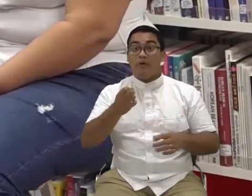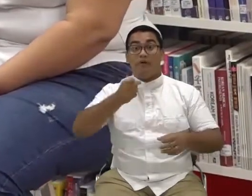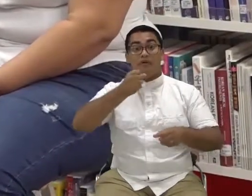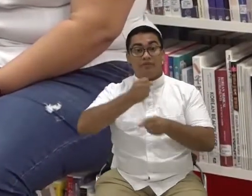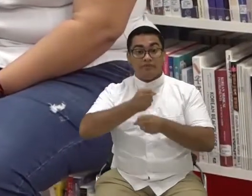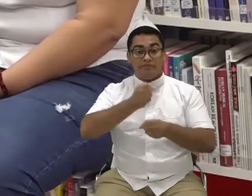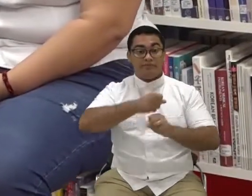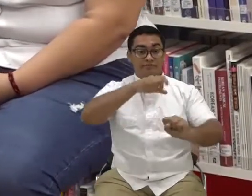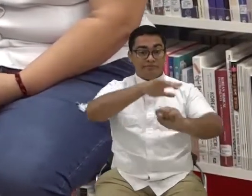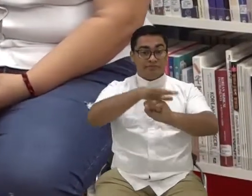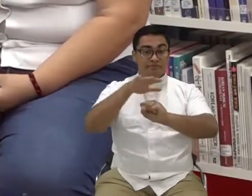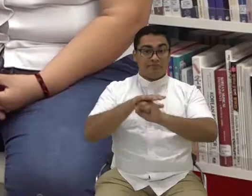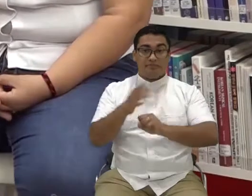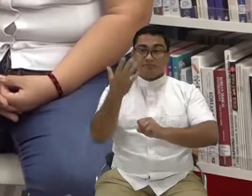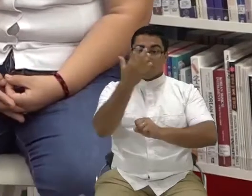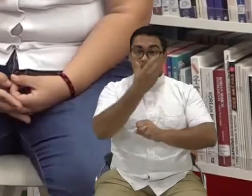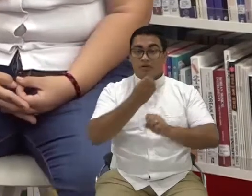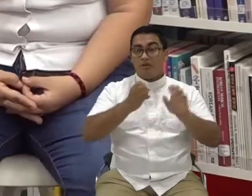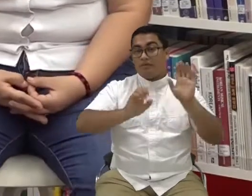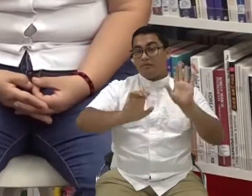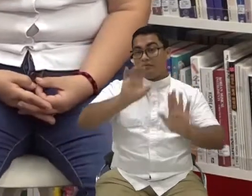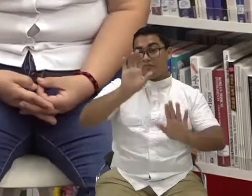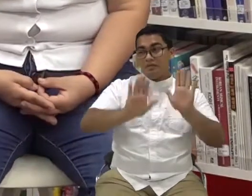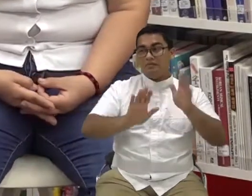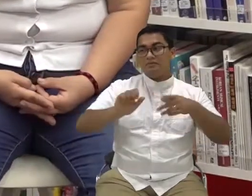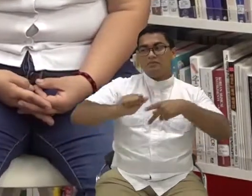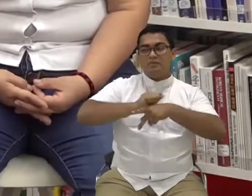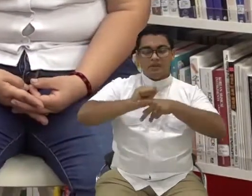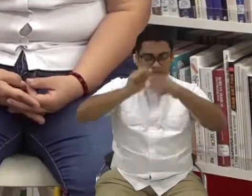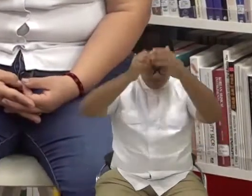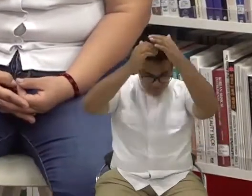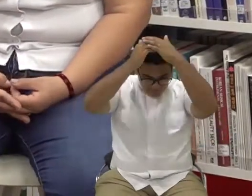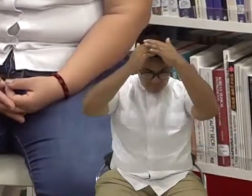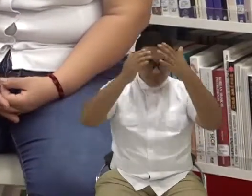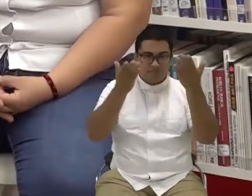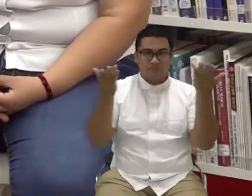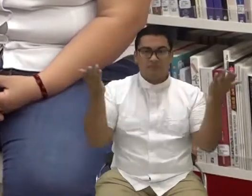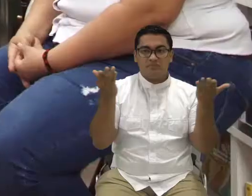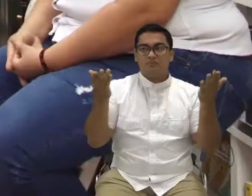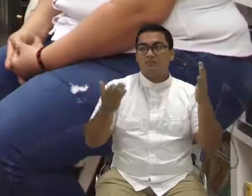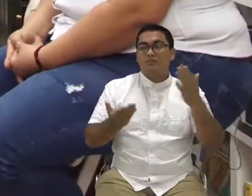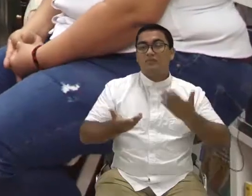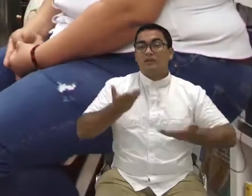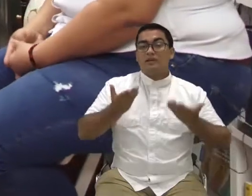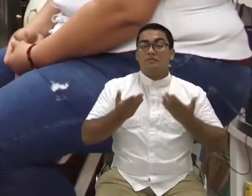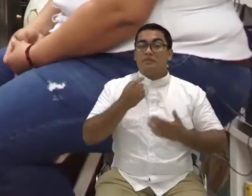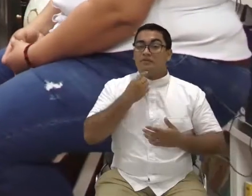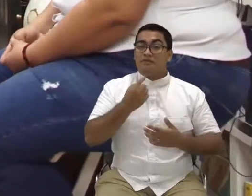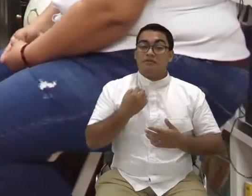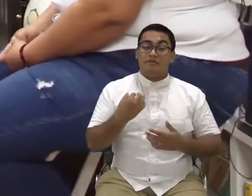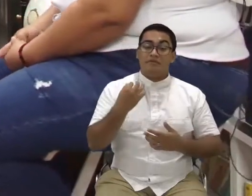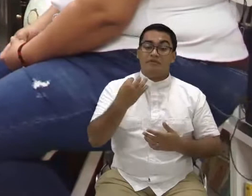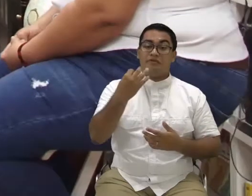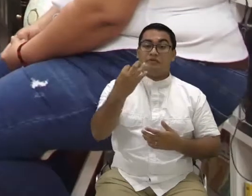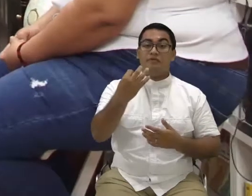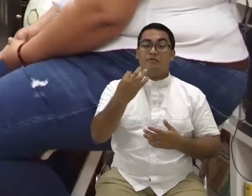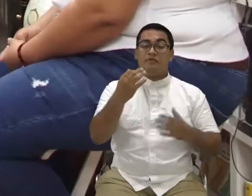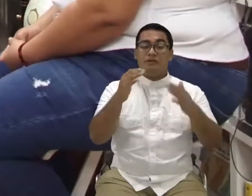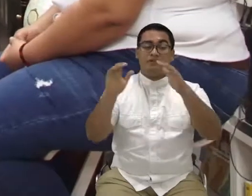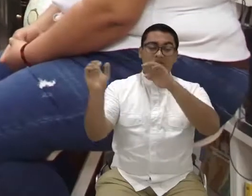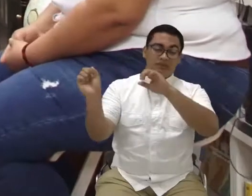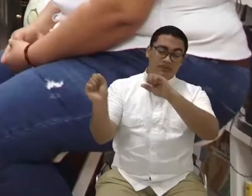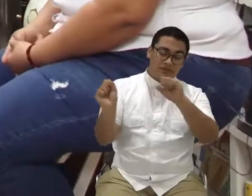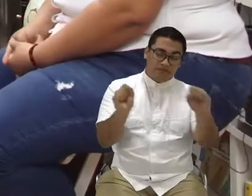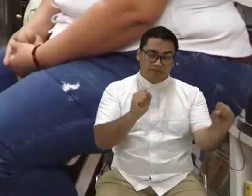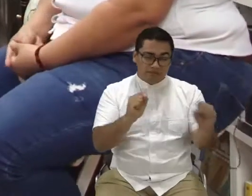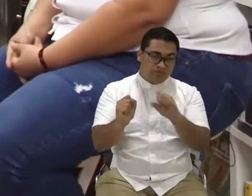parte de estos comités, es muy lindo participar de los simulacros y saber que en caso de que se diera una